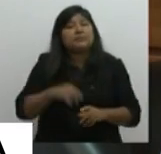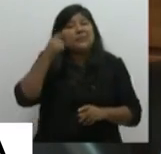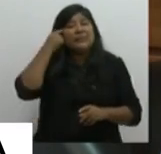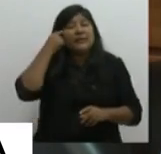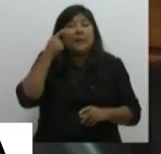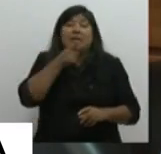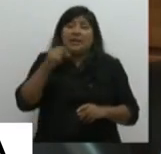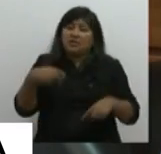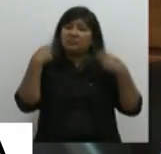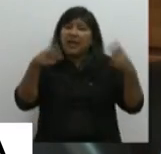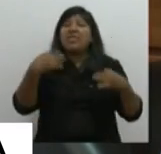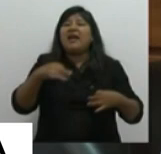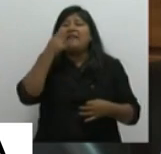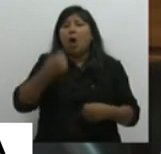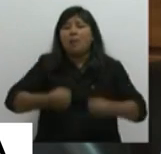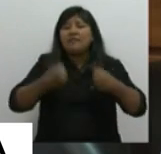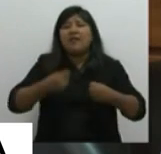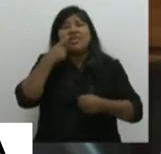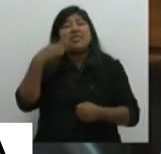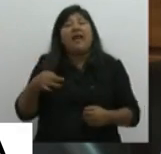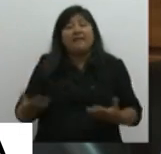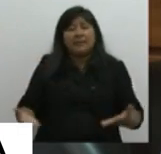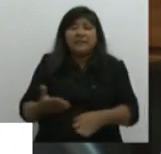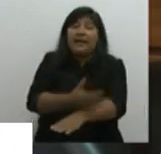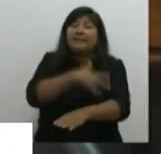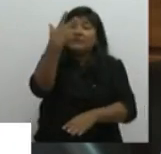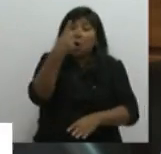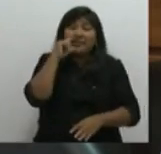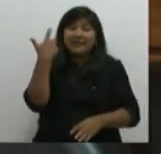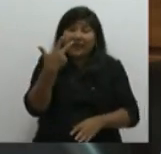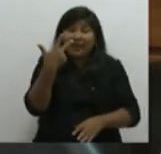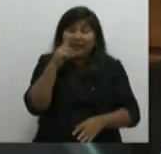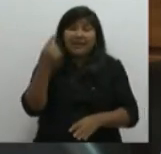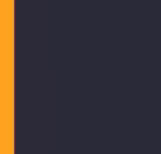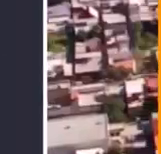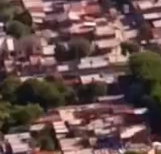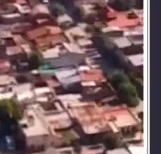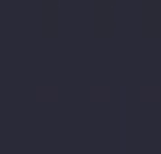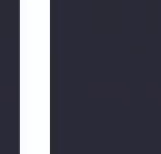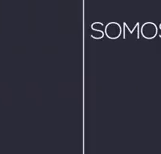más hombrecitos y lo hubieran dicho hace 2 o 3 días. Y yo sabía lo que iba a hacer.